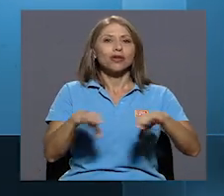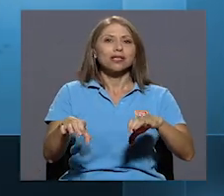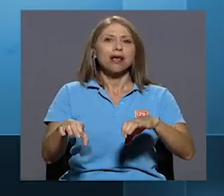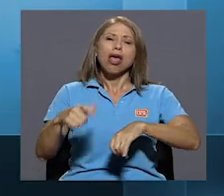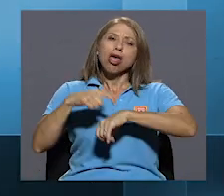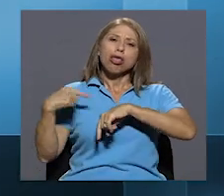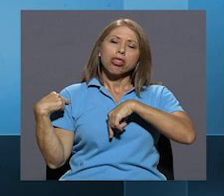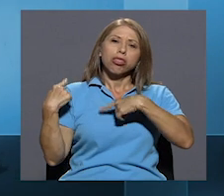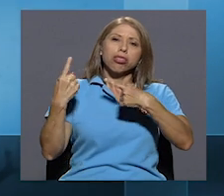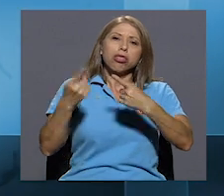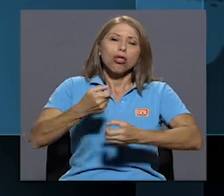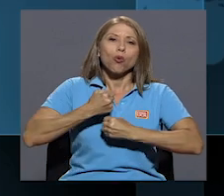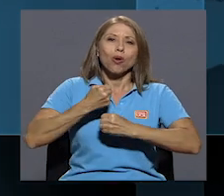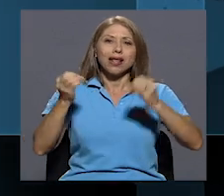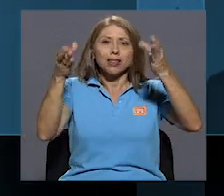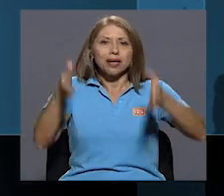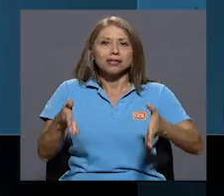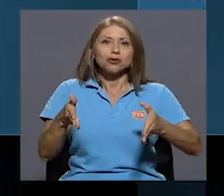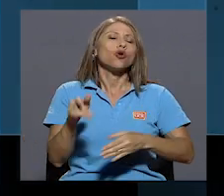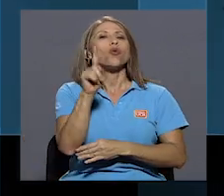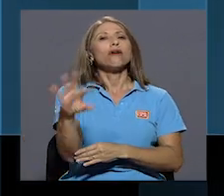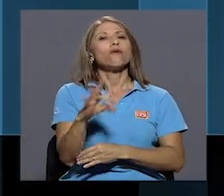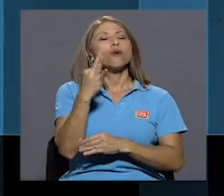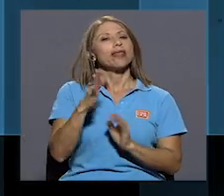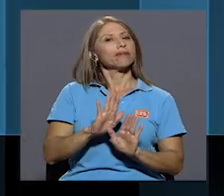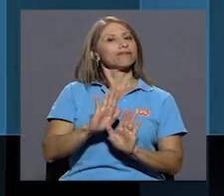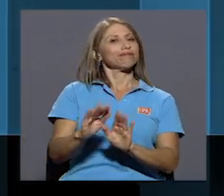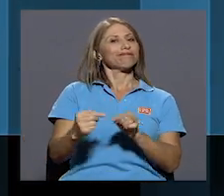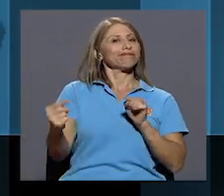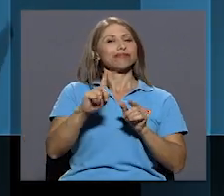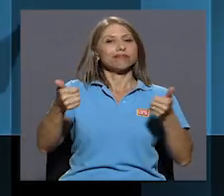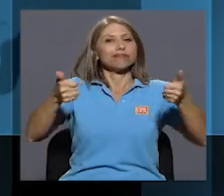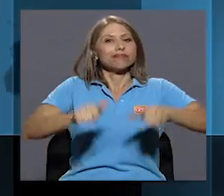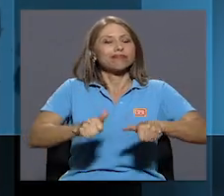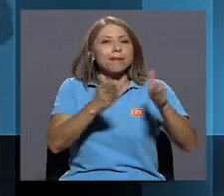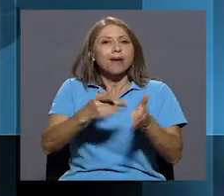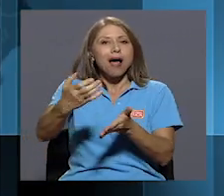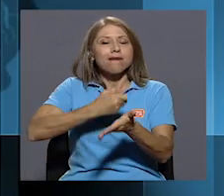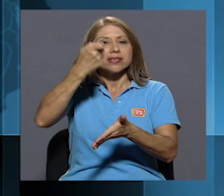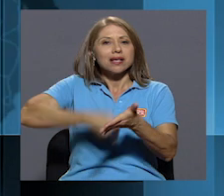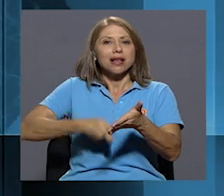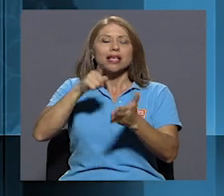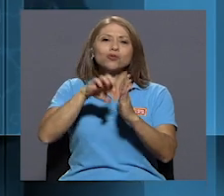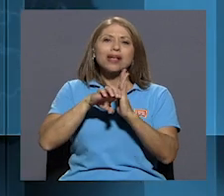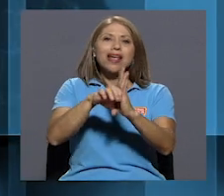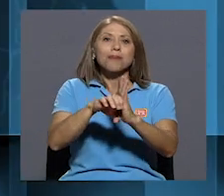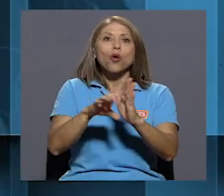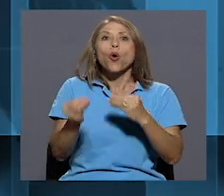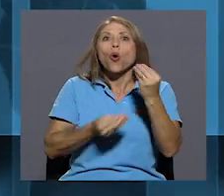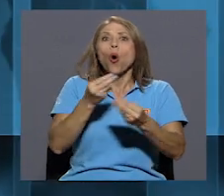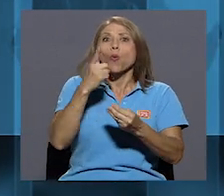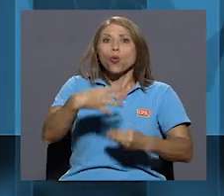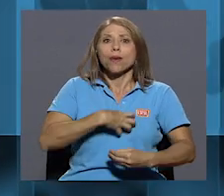de maestros como medida para oponerse al plan fiscal es otro claro ejemplo de cómo un movimiento de protesta puede